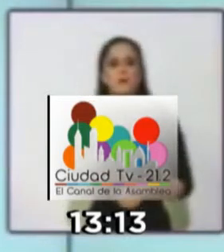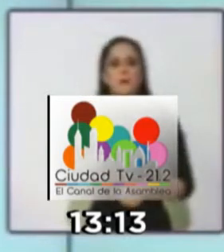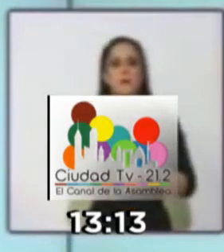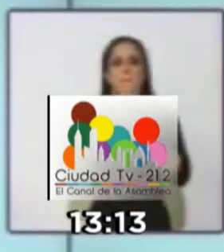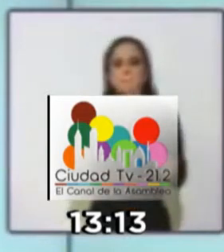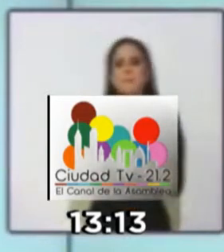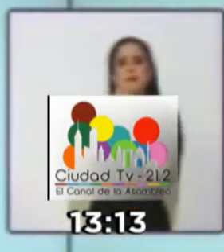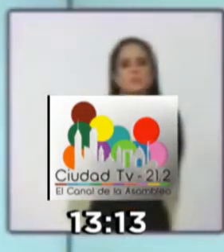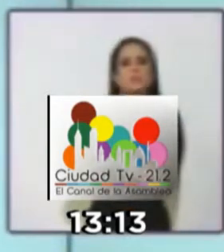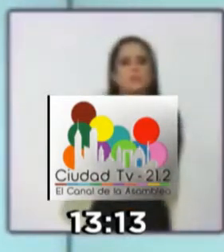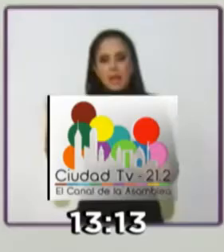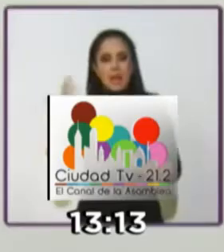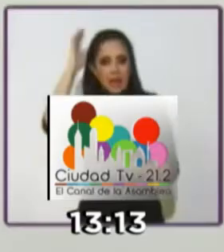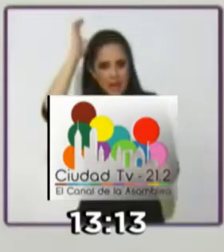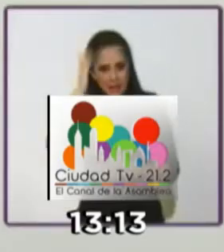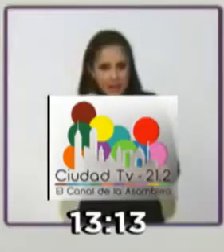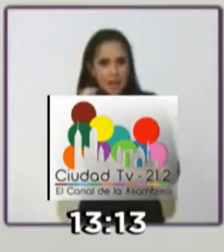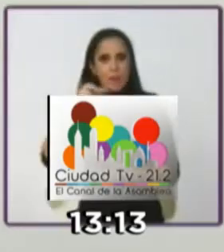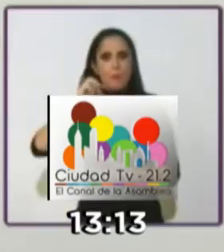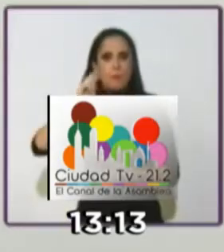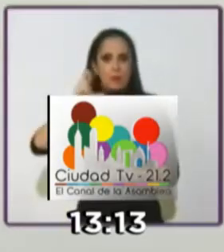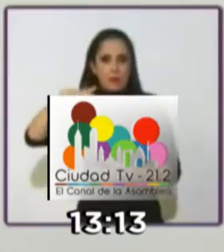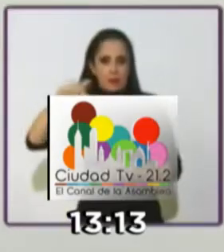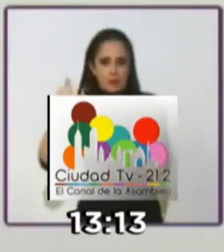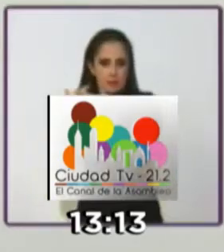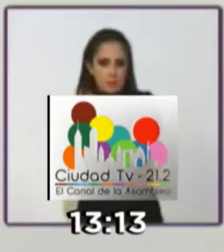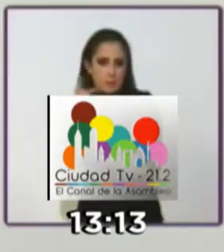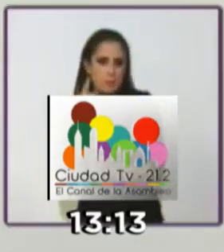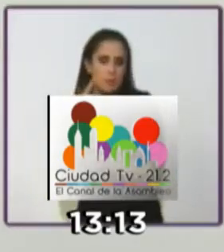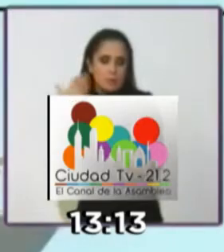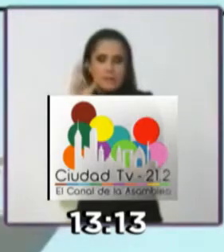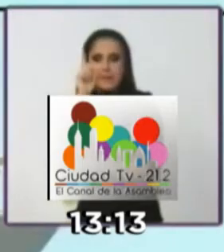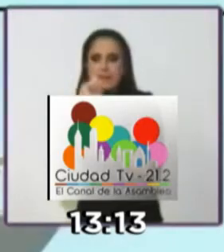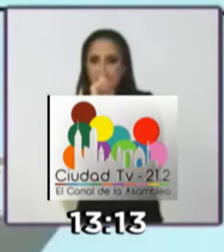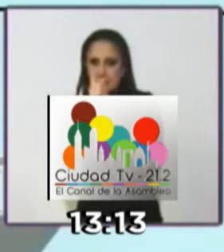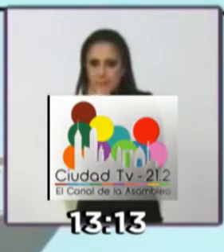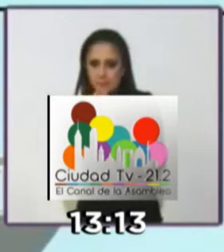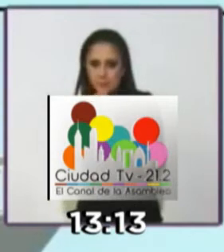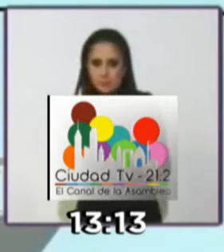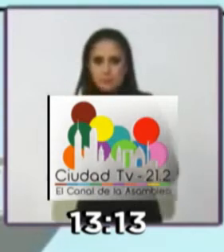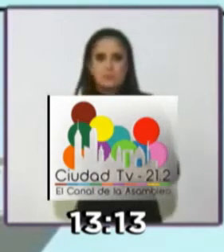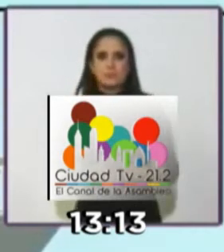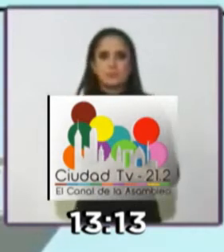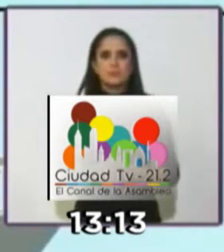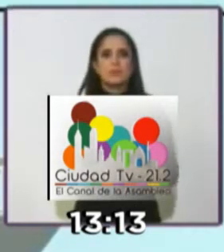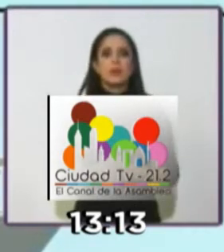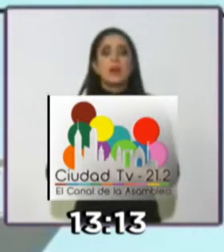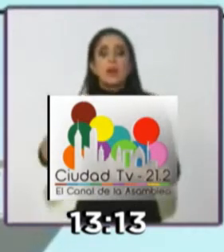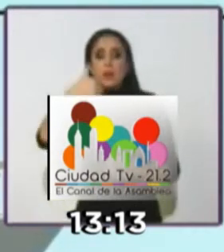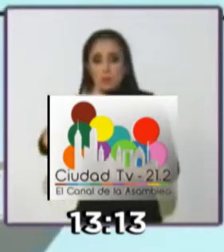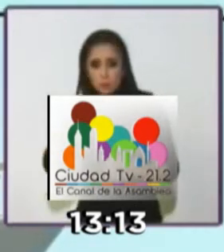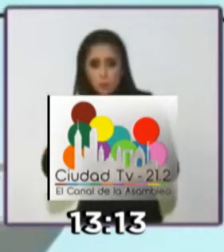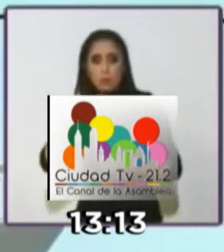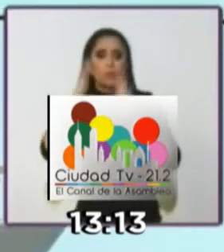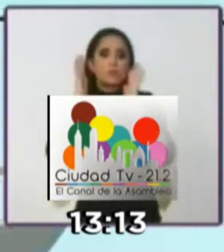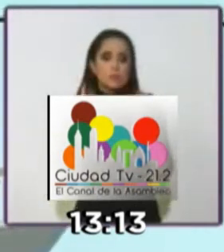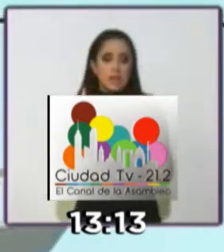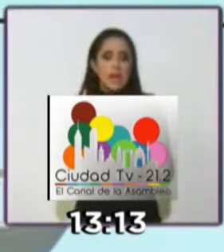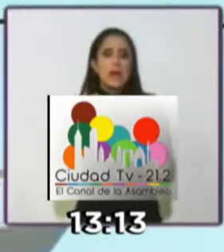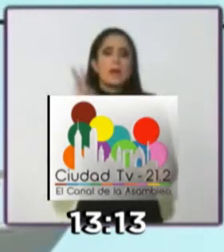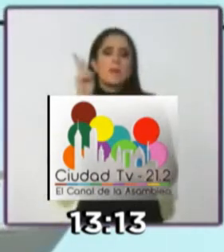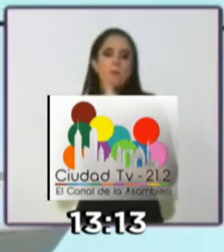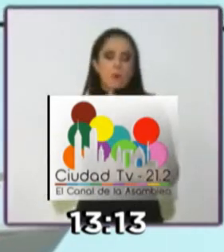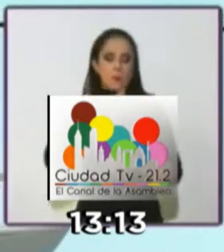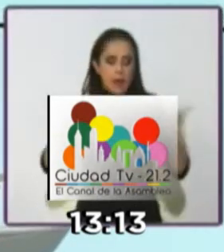frente del gobierno capitalino, y contestó el golpe a su contrincante. La ciudad ya probó un modelo que funcionó y